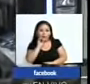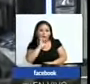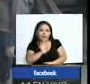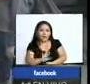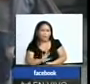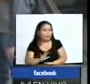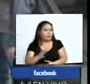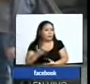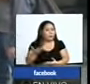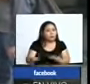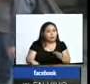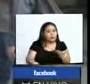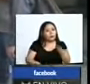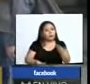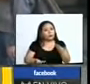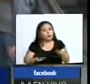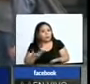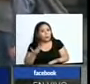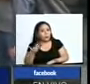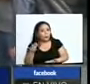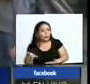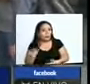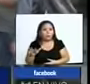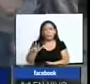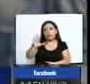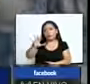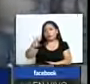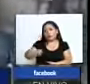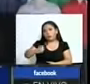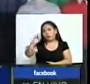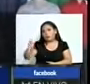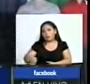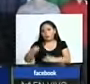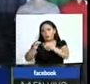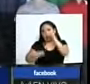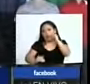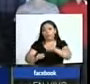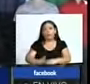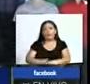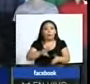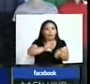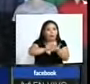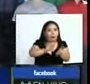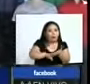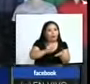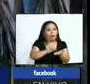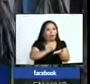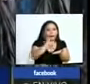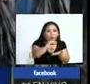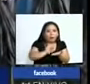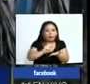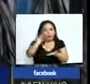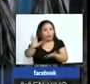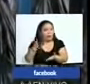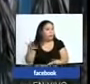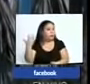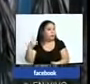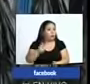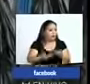ventas permanecen con una disminución de más del 50%, por lo que pagar los créditos con los que han invertido